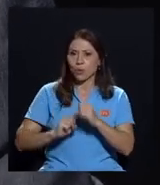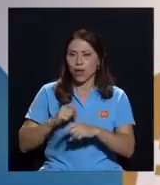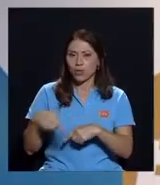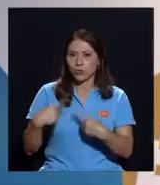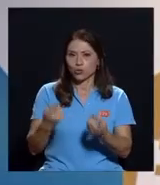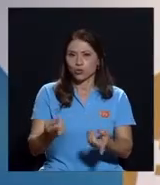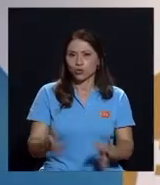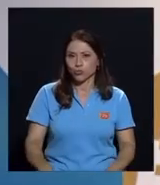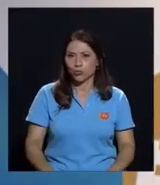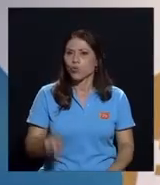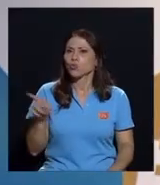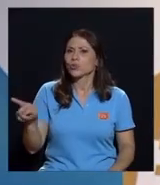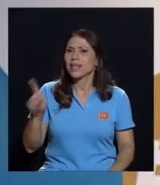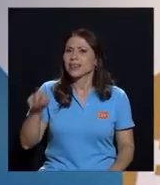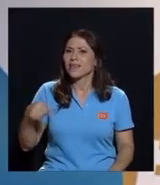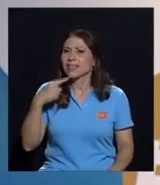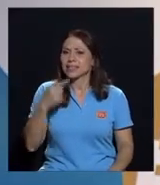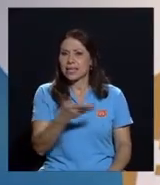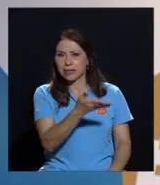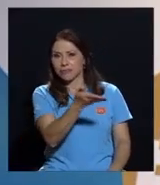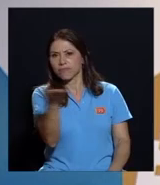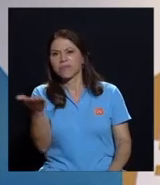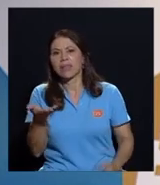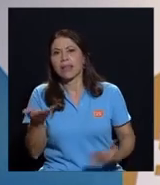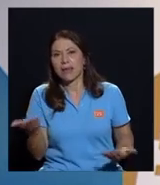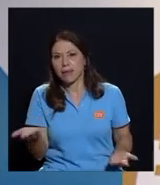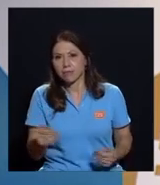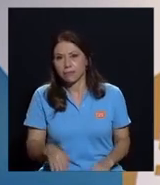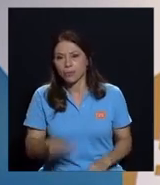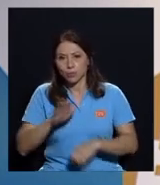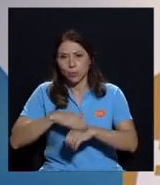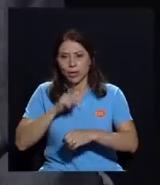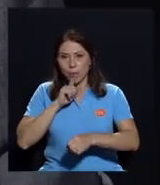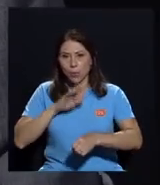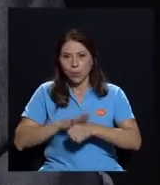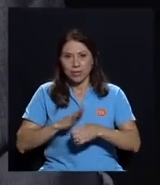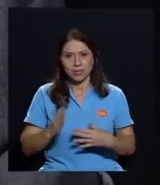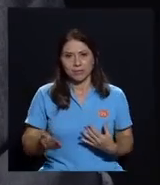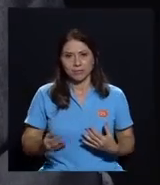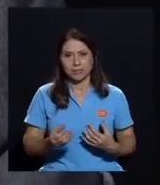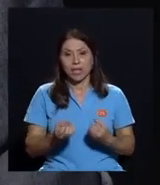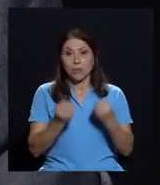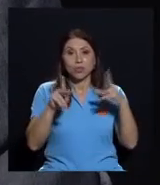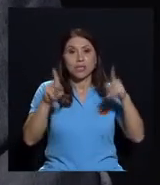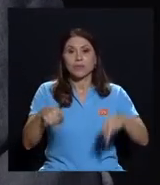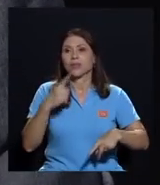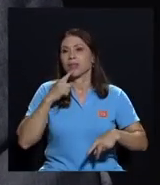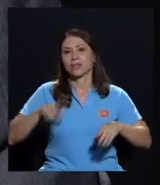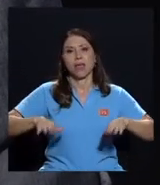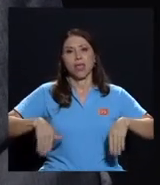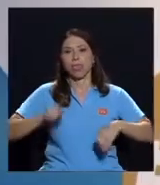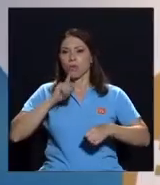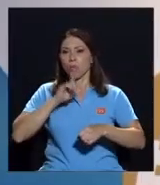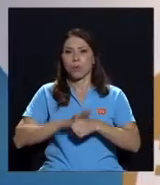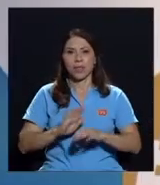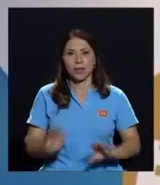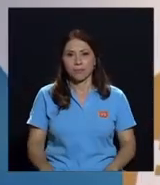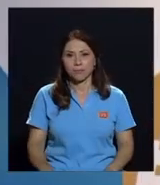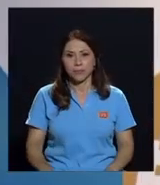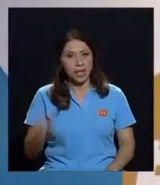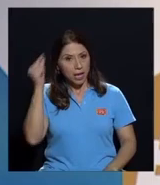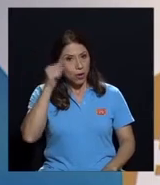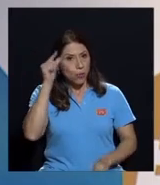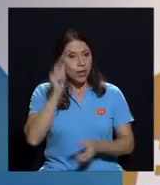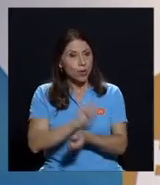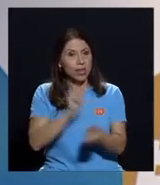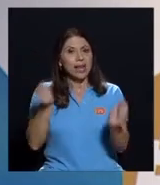qué tiene que decirle usted a la ciudadanía de esa promesa que muchos consideran incumplidas el gobierno del cambio